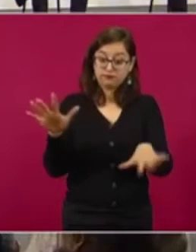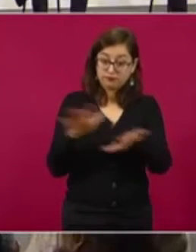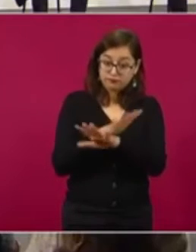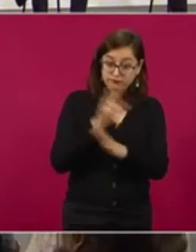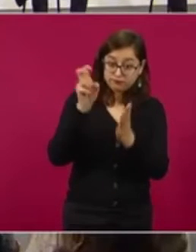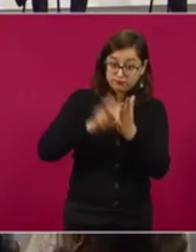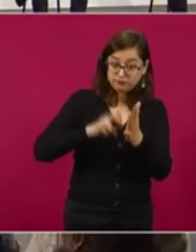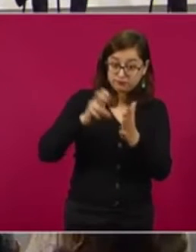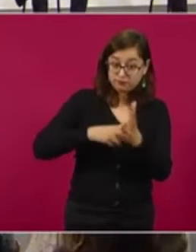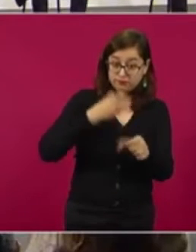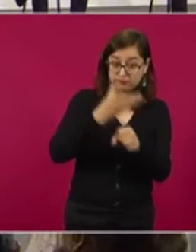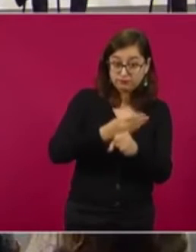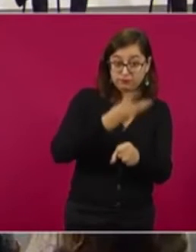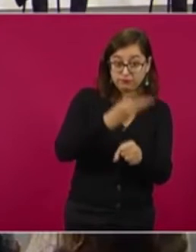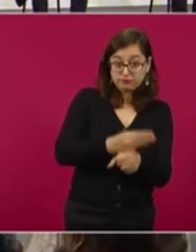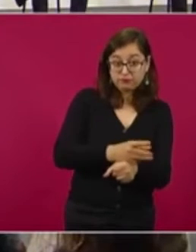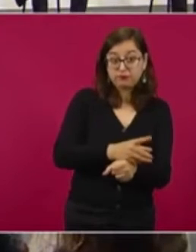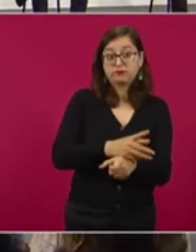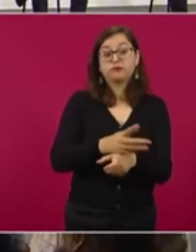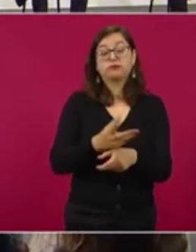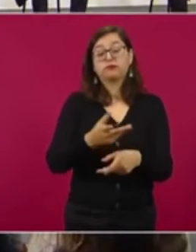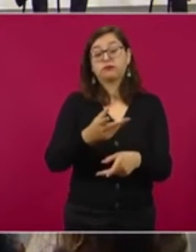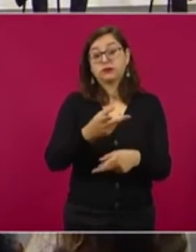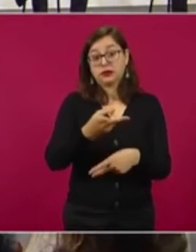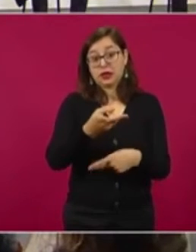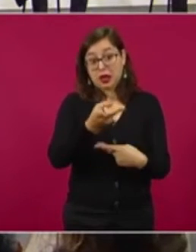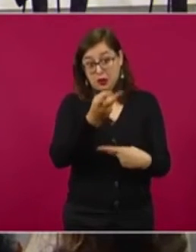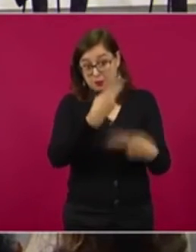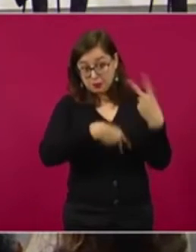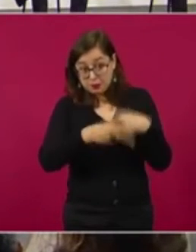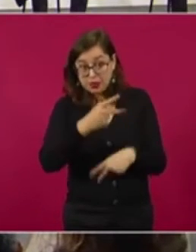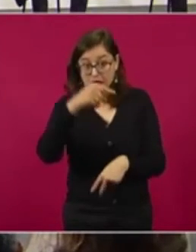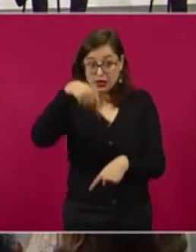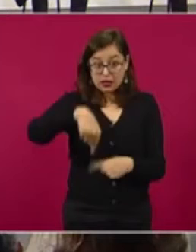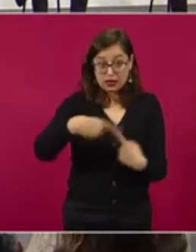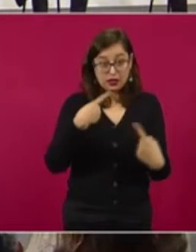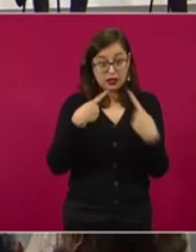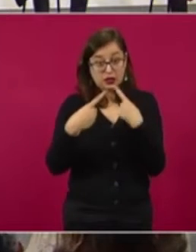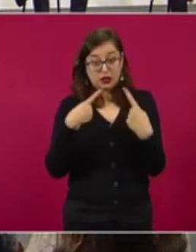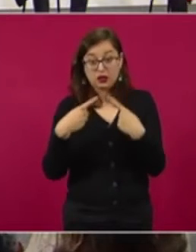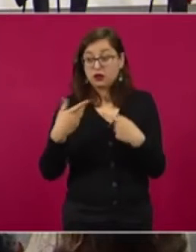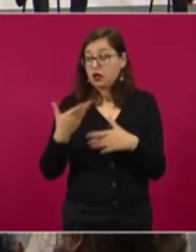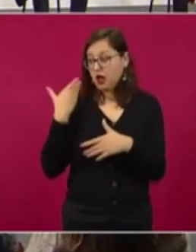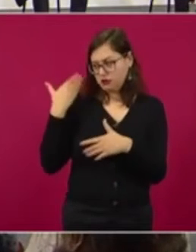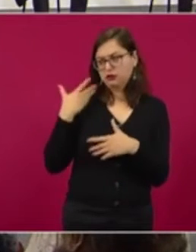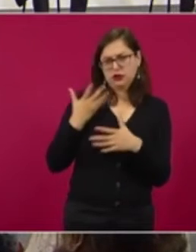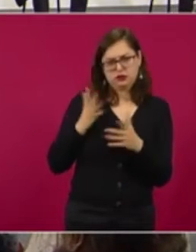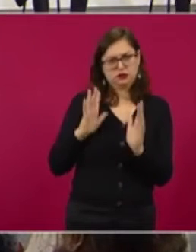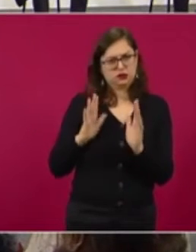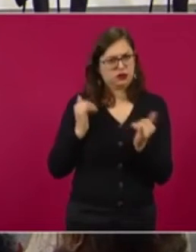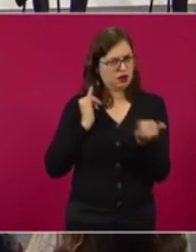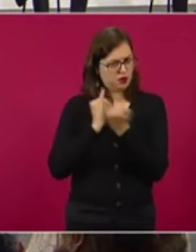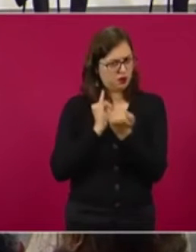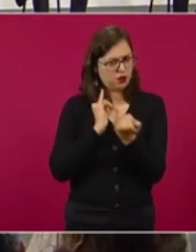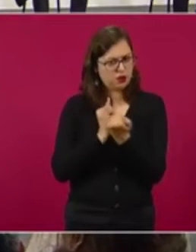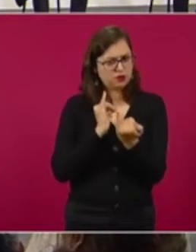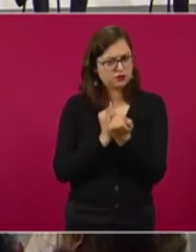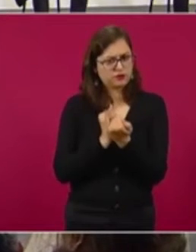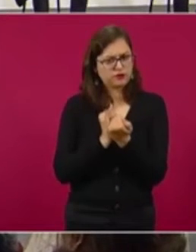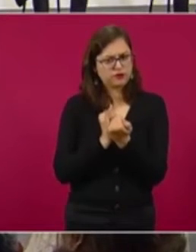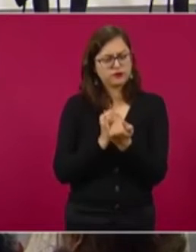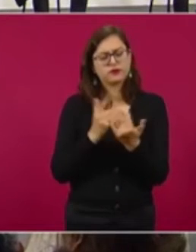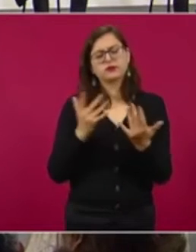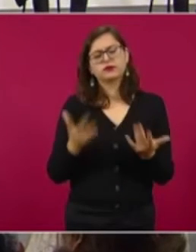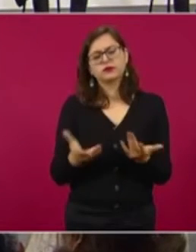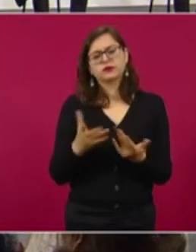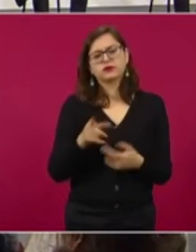los va a recibir aquí en Palacio Nacional como usualmente lo ha venido haciendo años anteriores? Y si me lo permite, presidente,